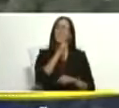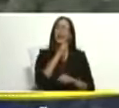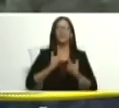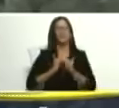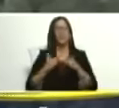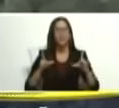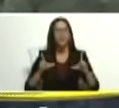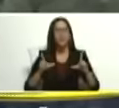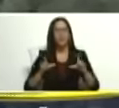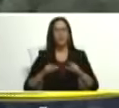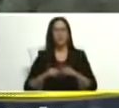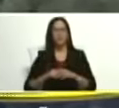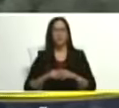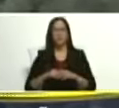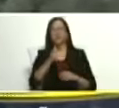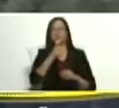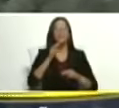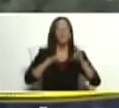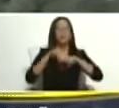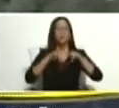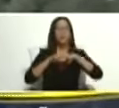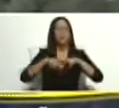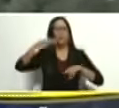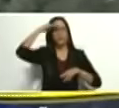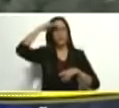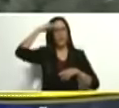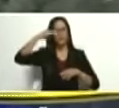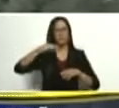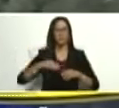libertadoras quienes construyeron ese ejército